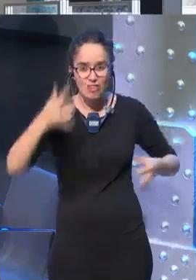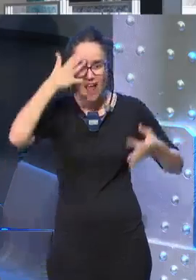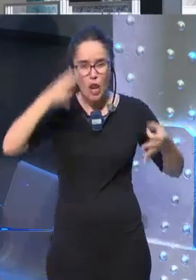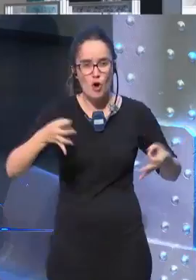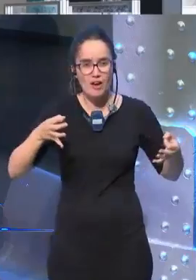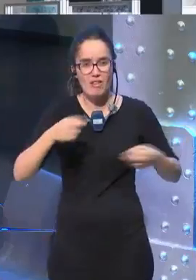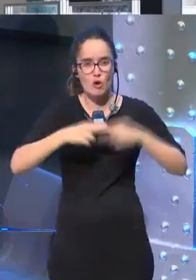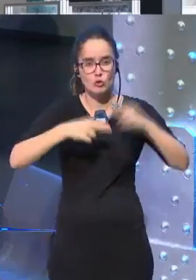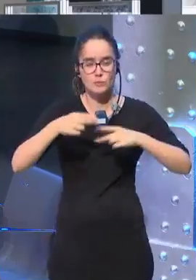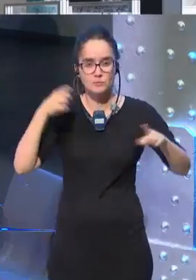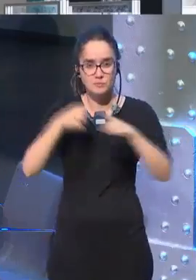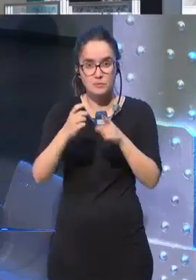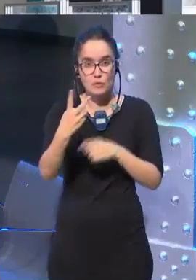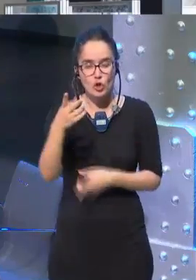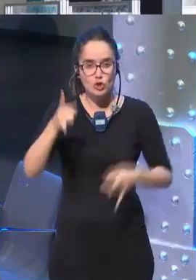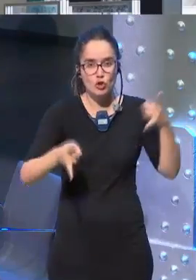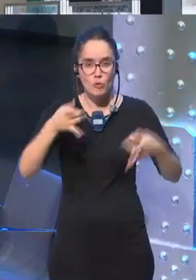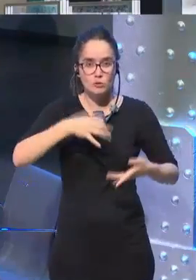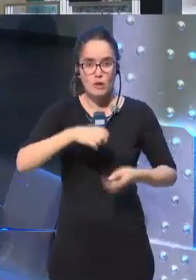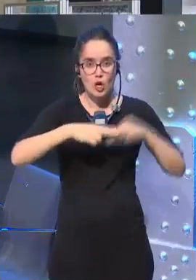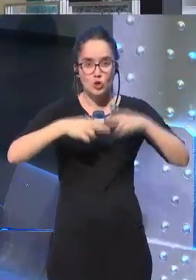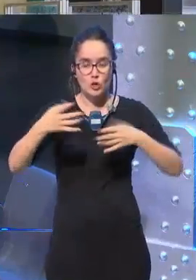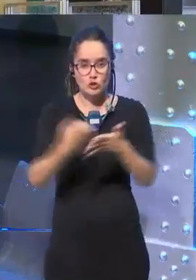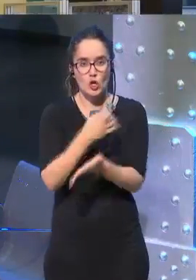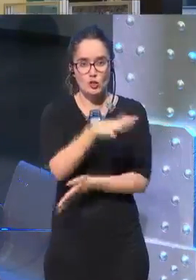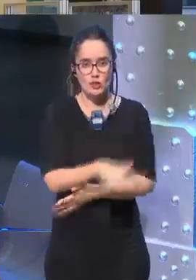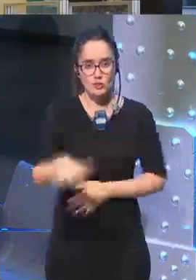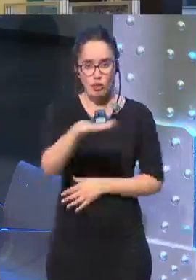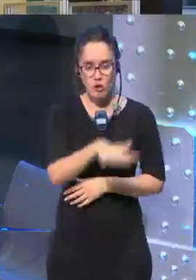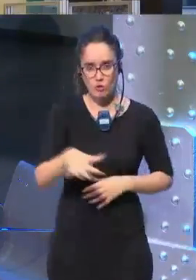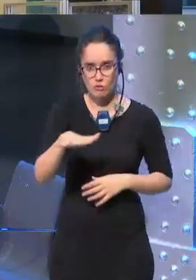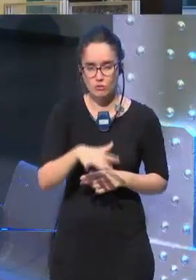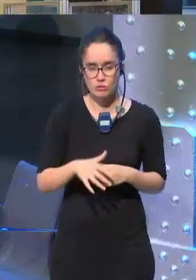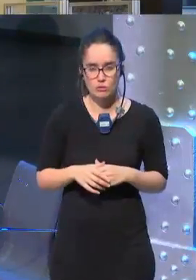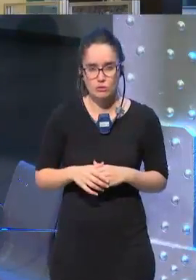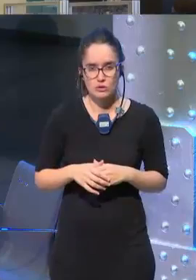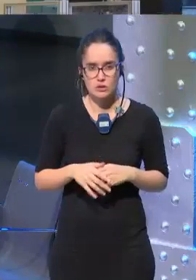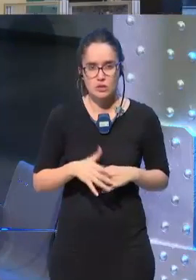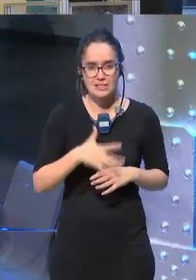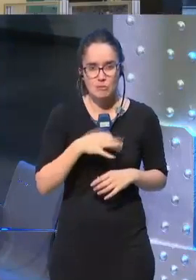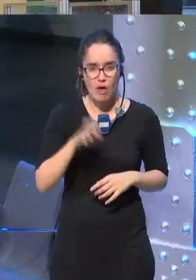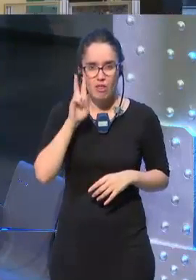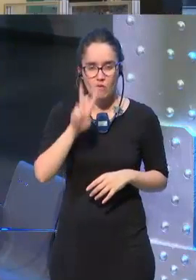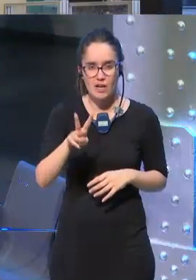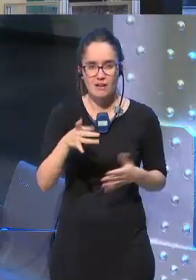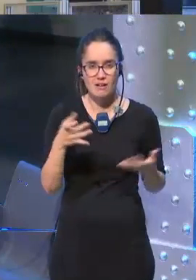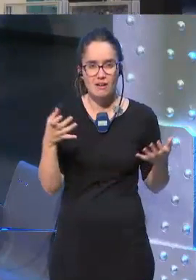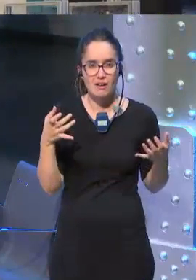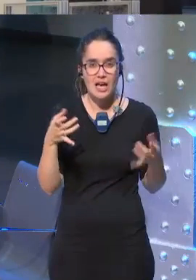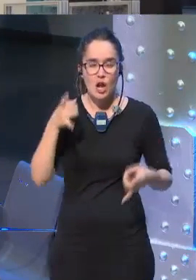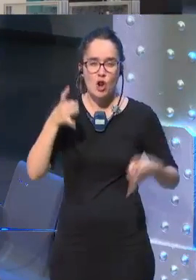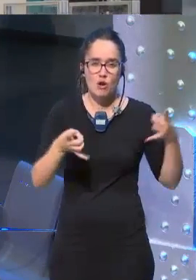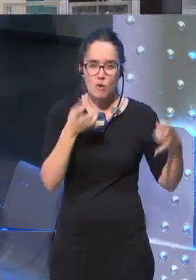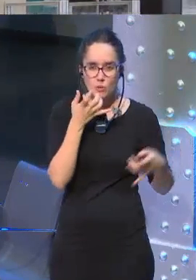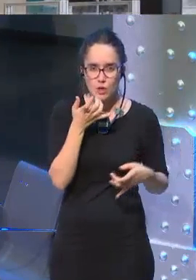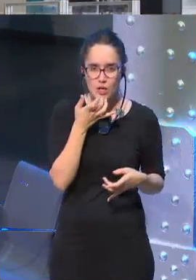para que 2 robots puedan ir construyendo todo este espacio. Se puede ver que el robot, por